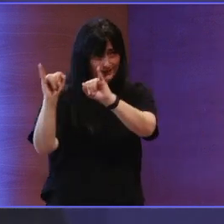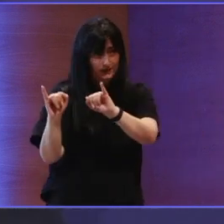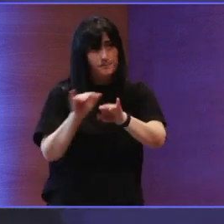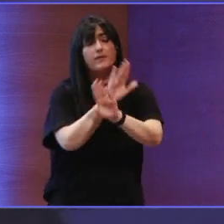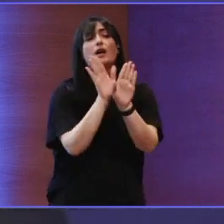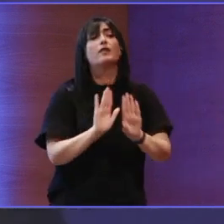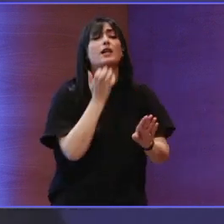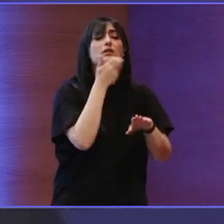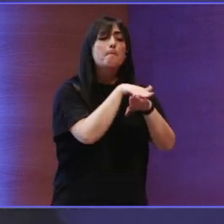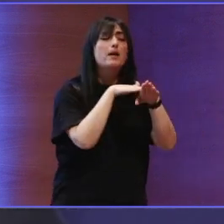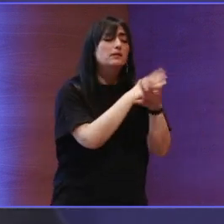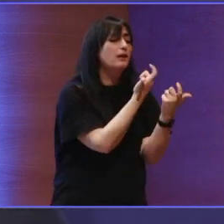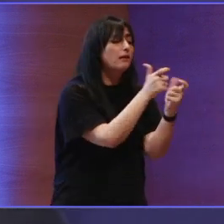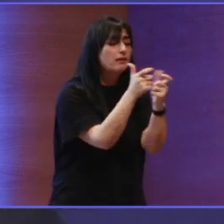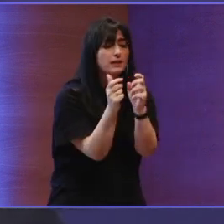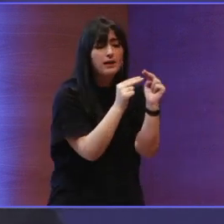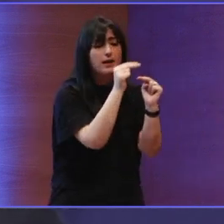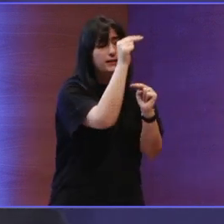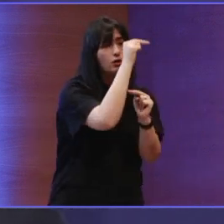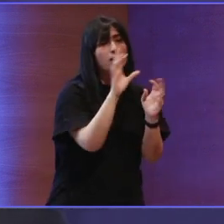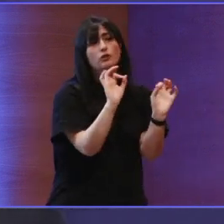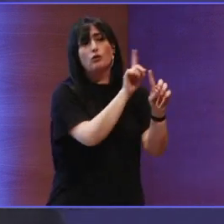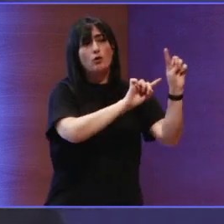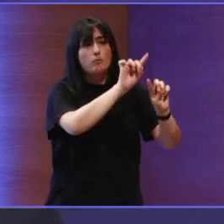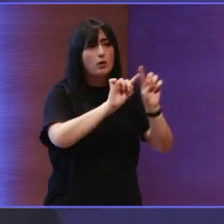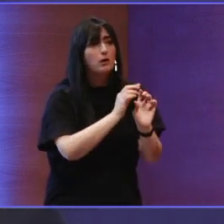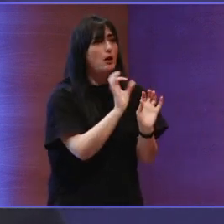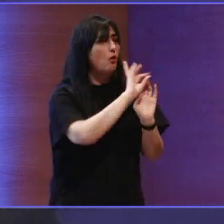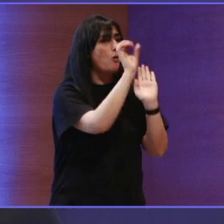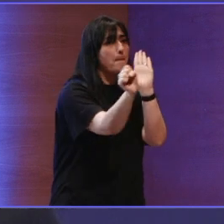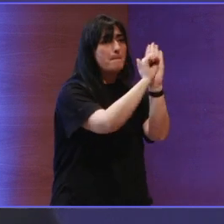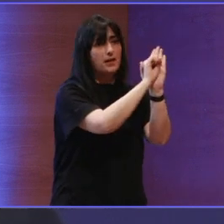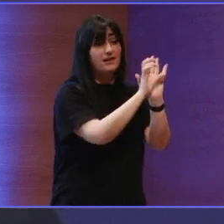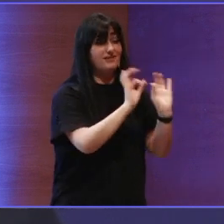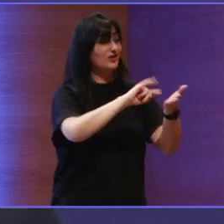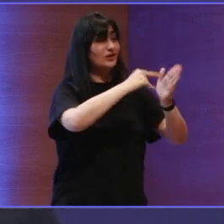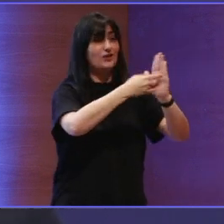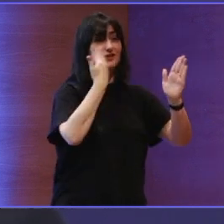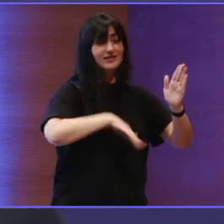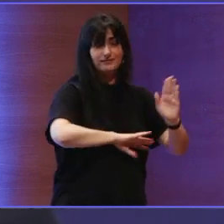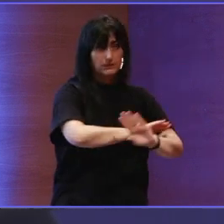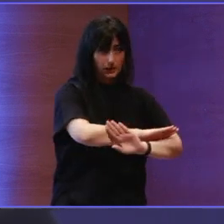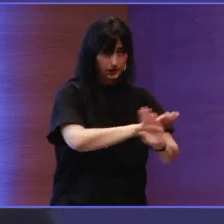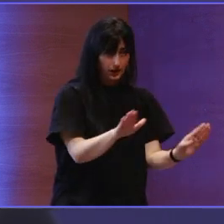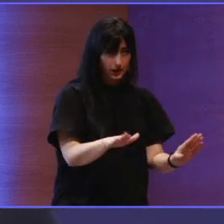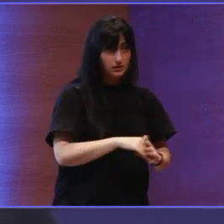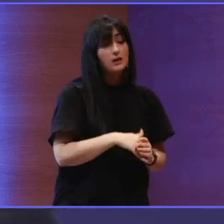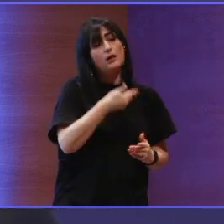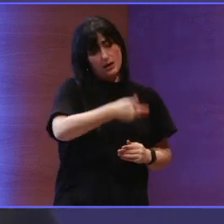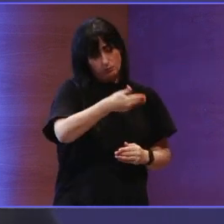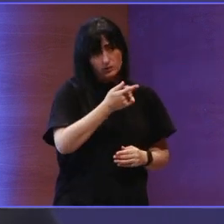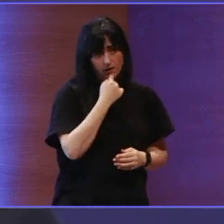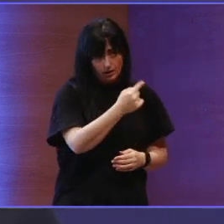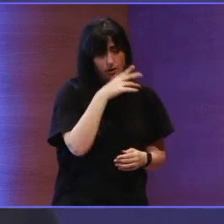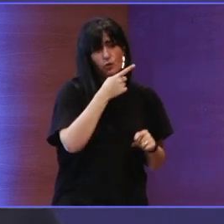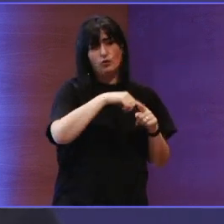problemáticas en estigma no soluciona nada digo me parece importante también señalarlo por las cosas